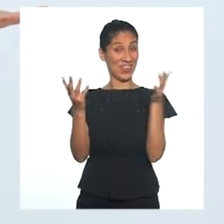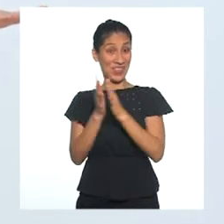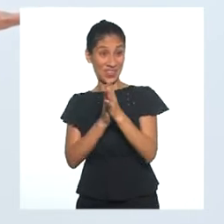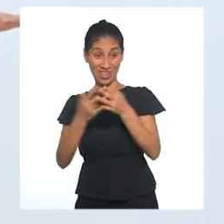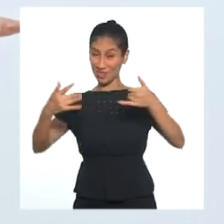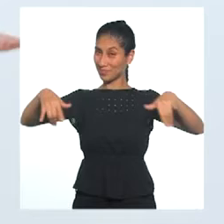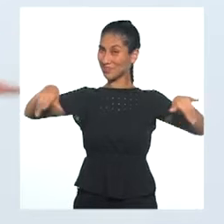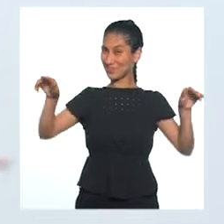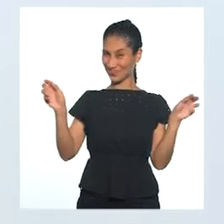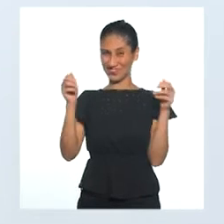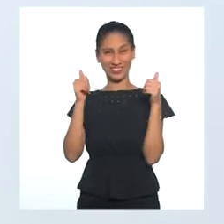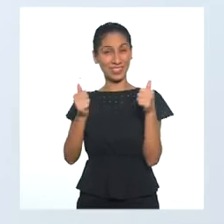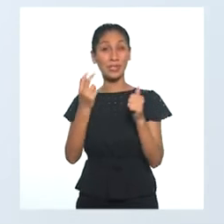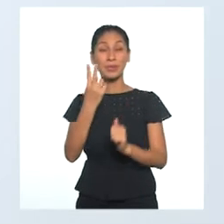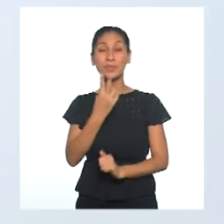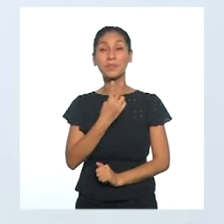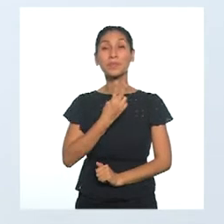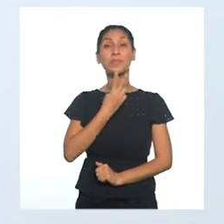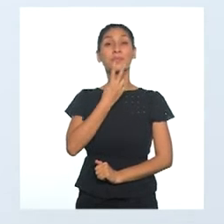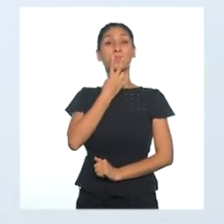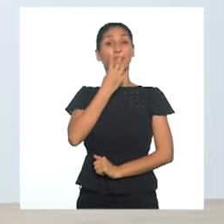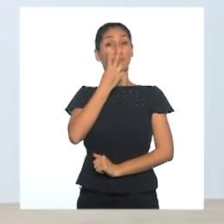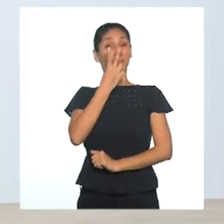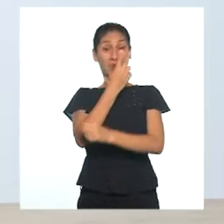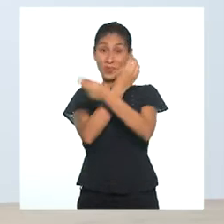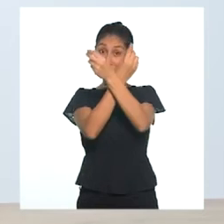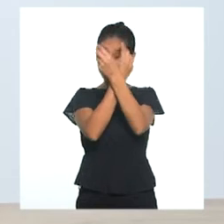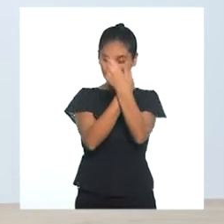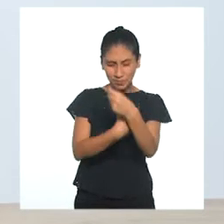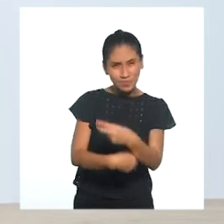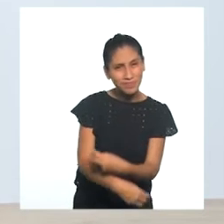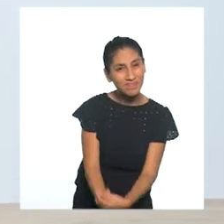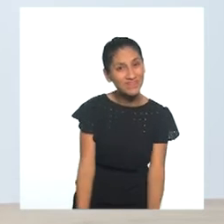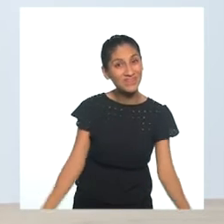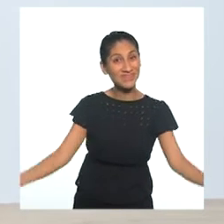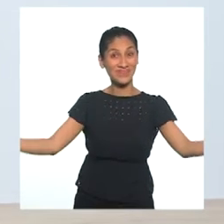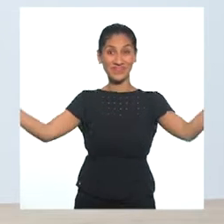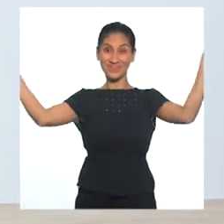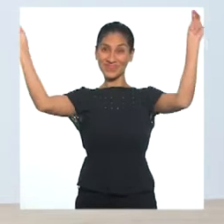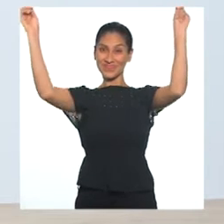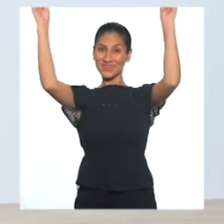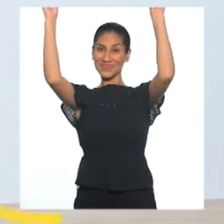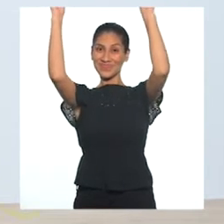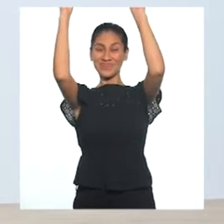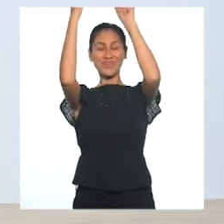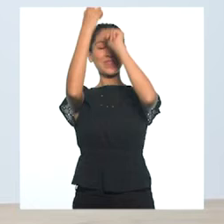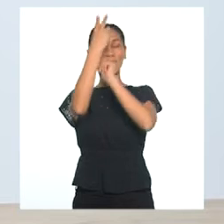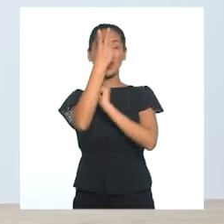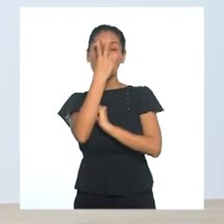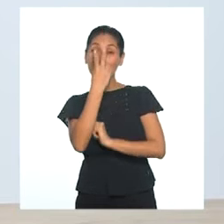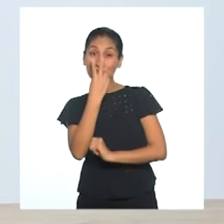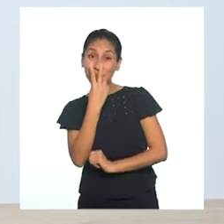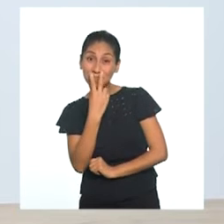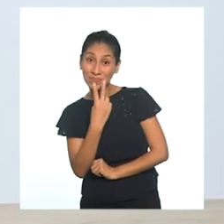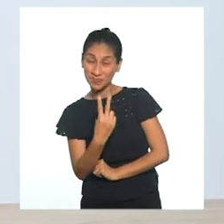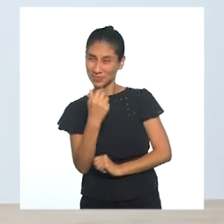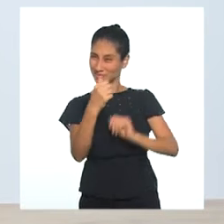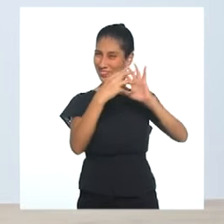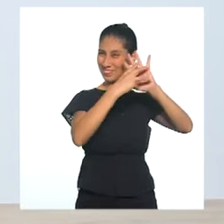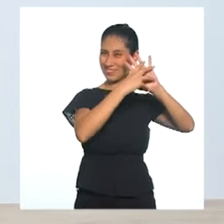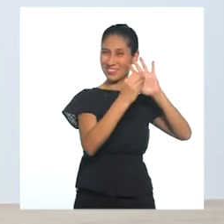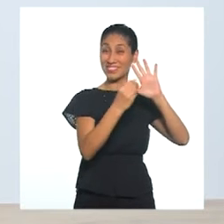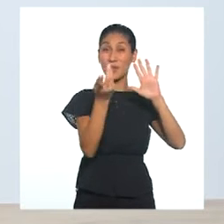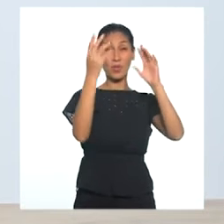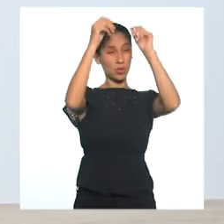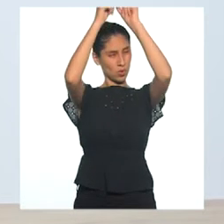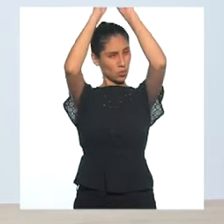el equilibrio. Muy bien. Respiramos. Guardando todo el aire en nuestros pulmones. Y es